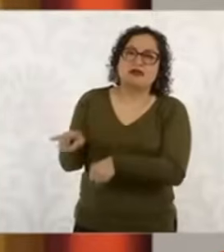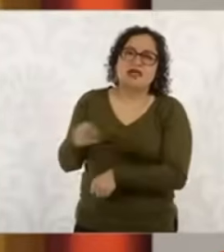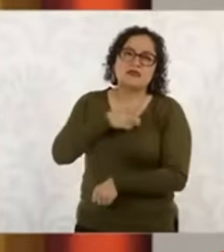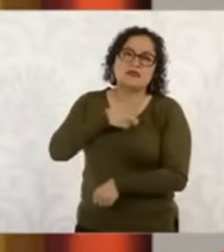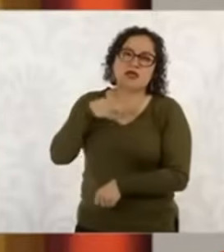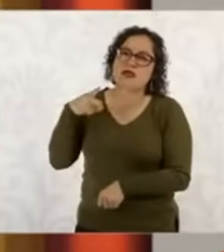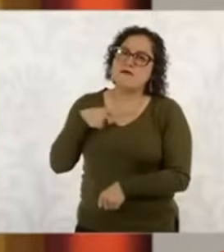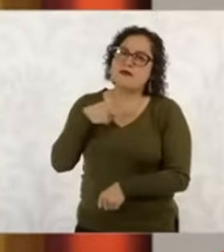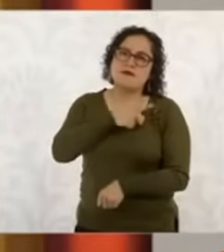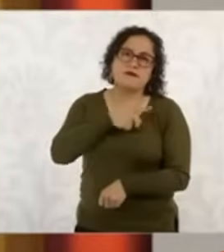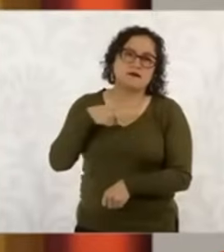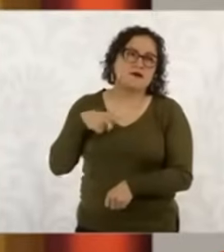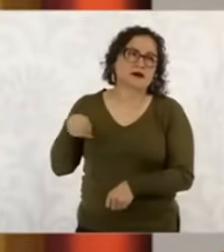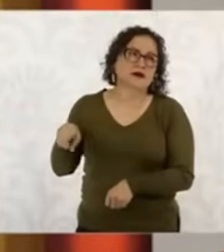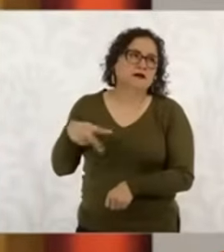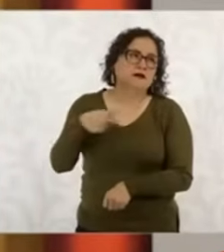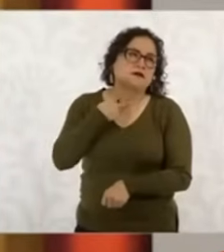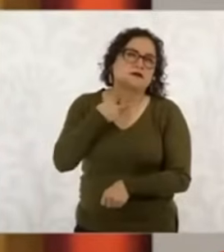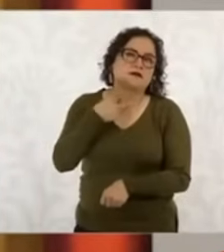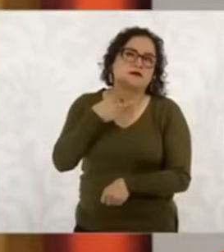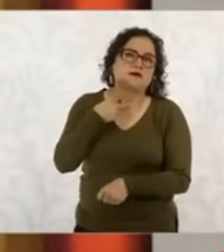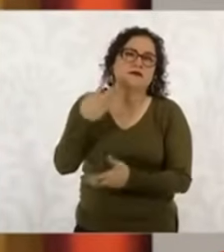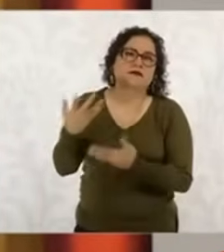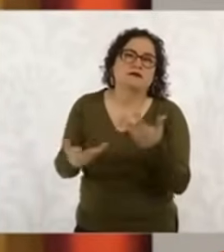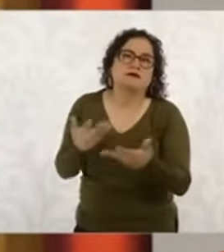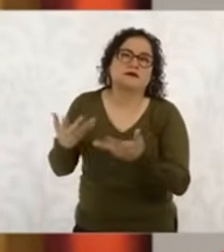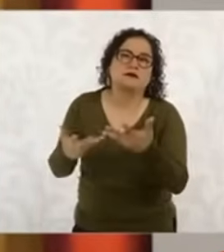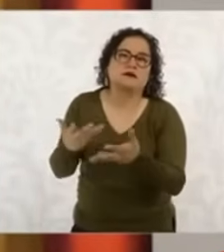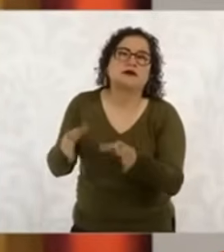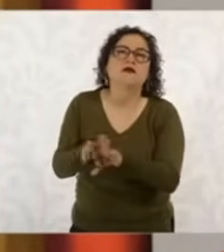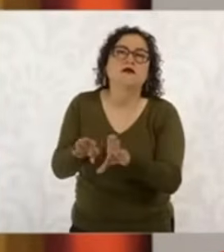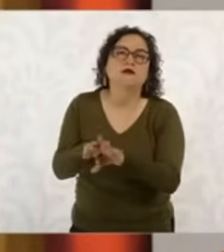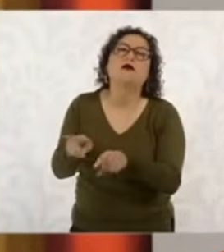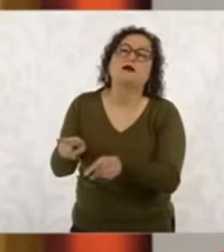¿Por qué? Porque la deuda de Hacienda pues es más barata que la de Pemex.